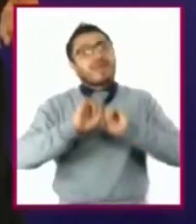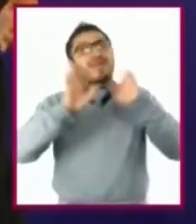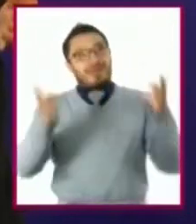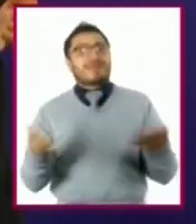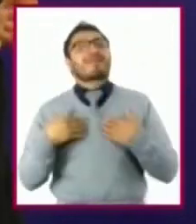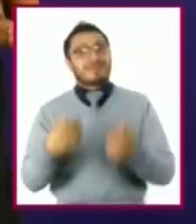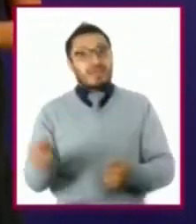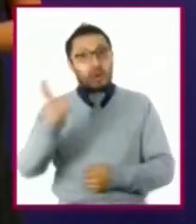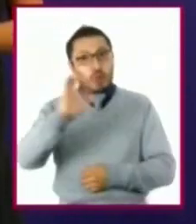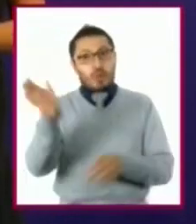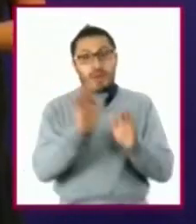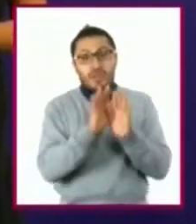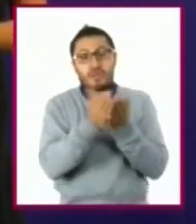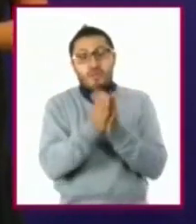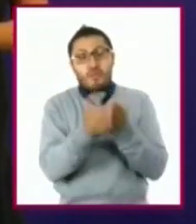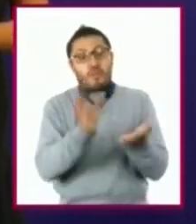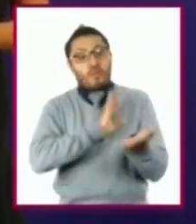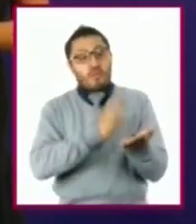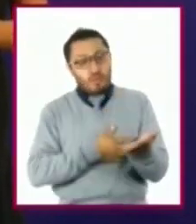sus apuntes.